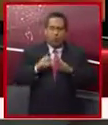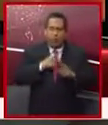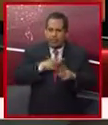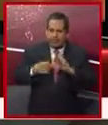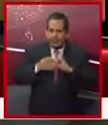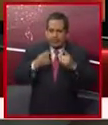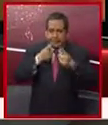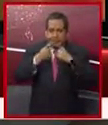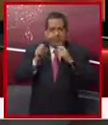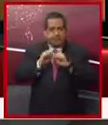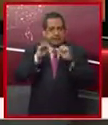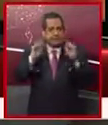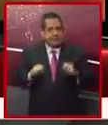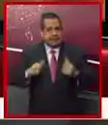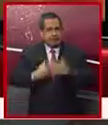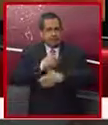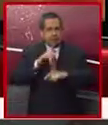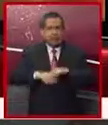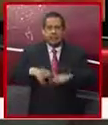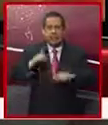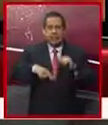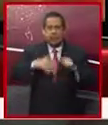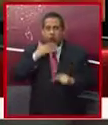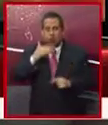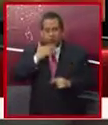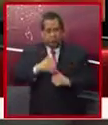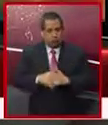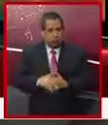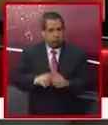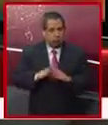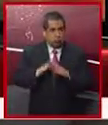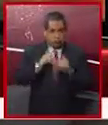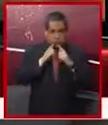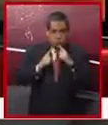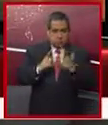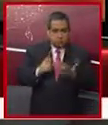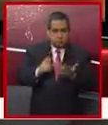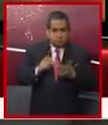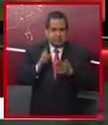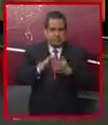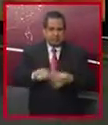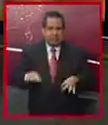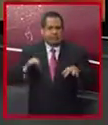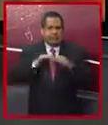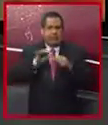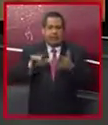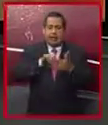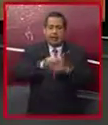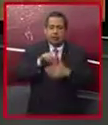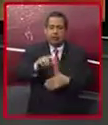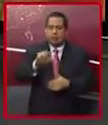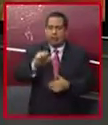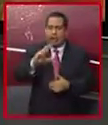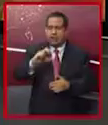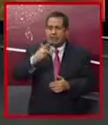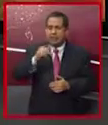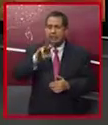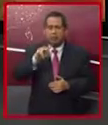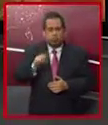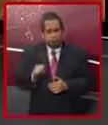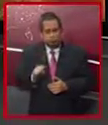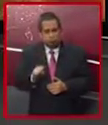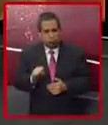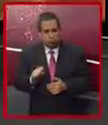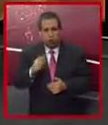el Sistema Nacional Anticorrupción, concretamente datos personales y Ley General de Archivos. Nos parece que esos son